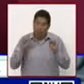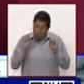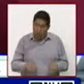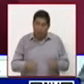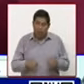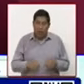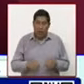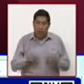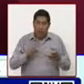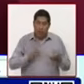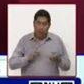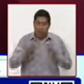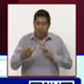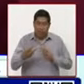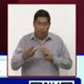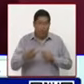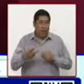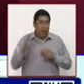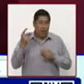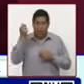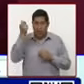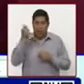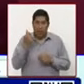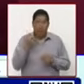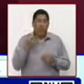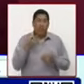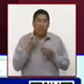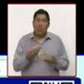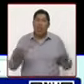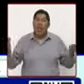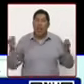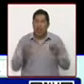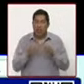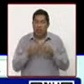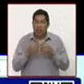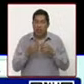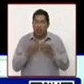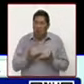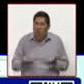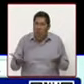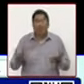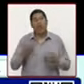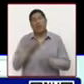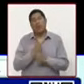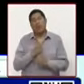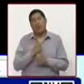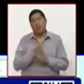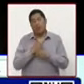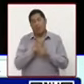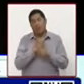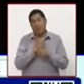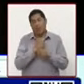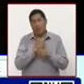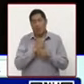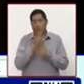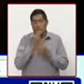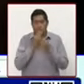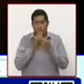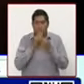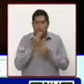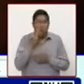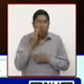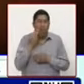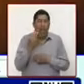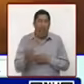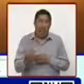poder transferir de manera directa insumos y equipos para poder trabajar en la producción de miel de abeja, por ejemplo.